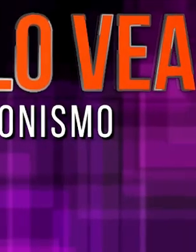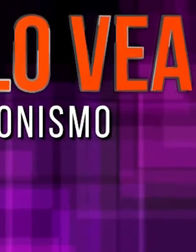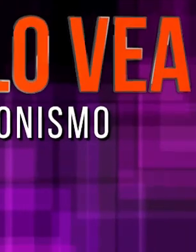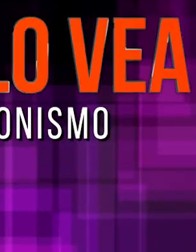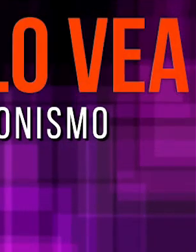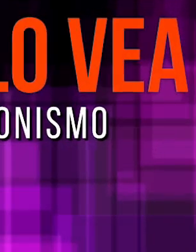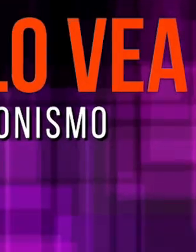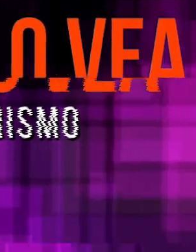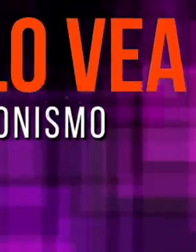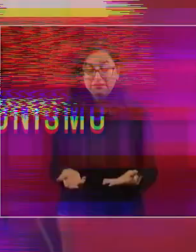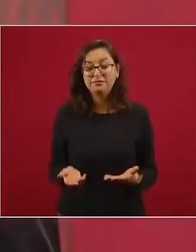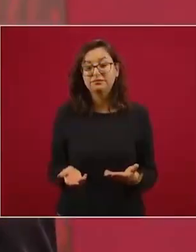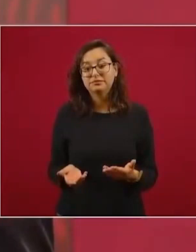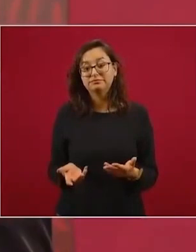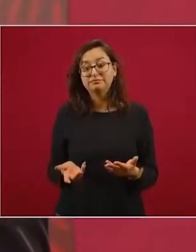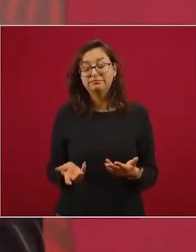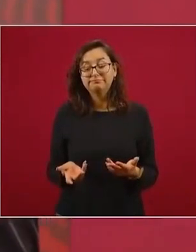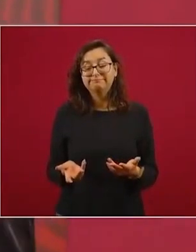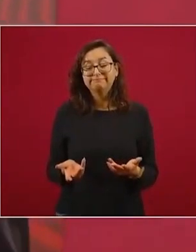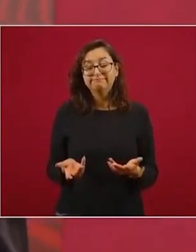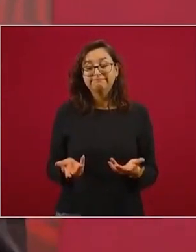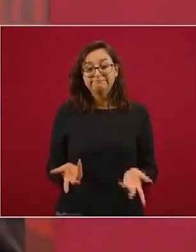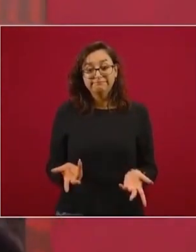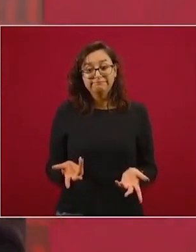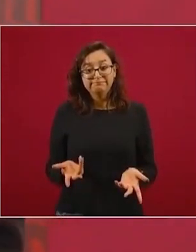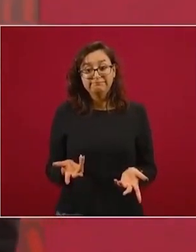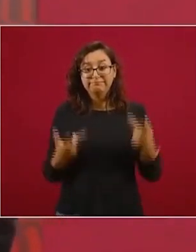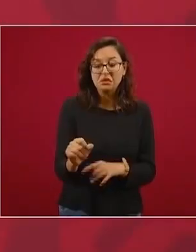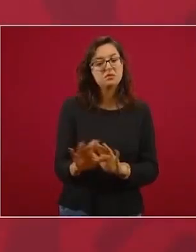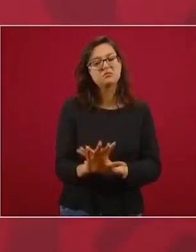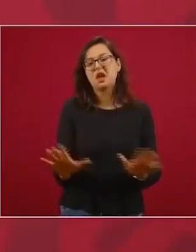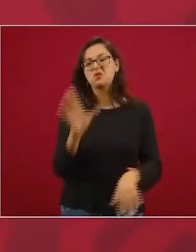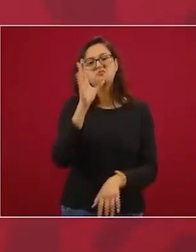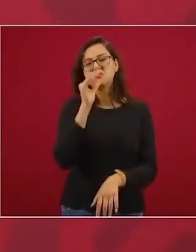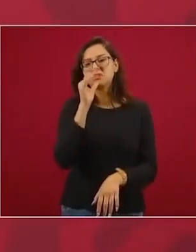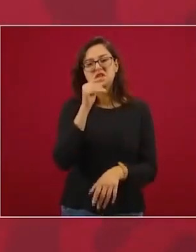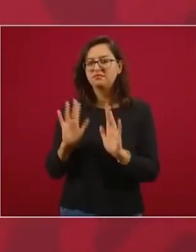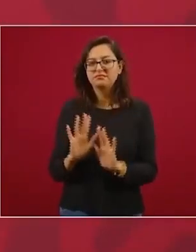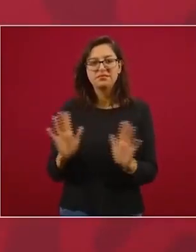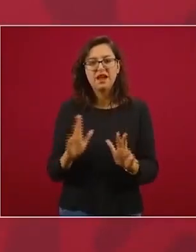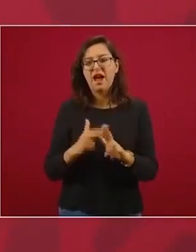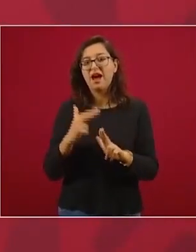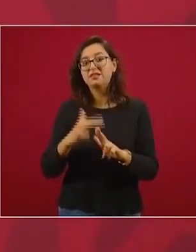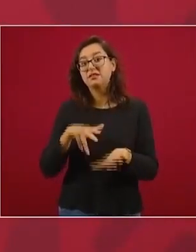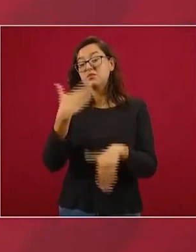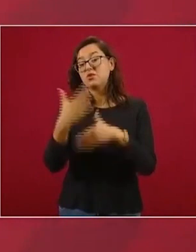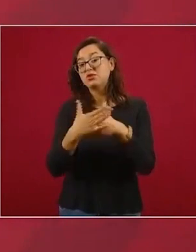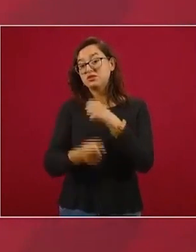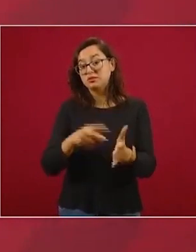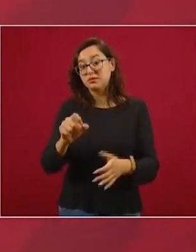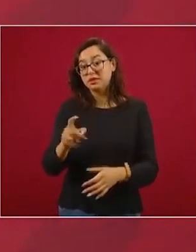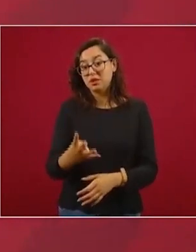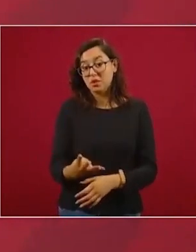ensayo ahora es para que participemos todos. Sí es importante cumplir con los